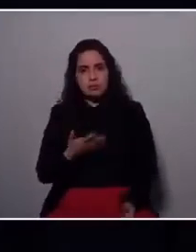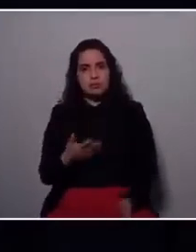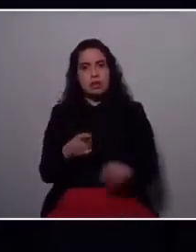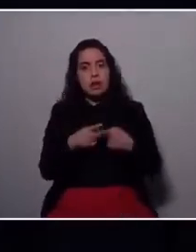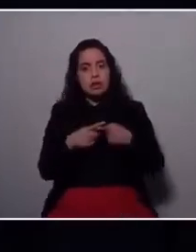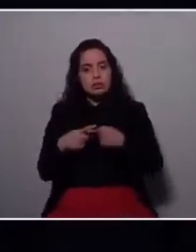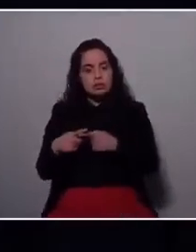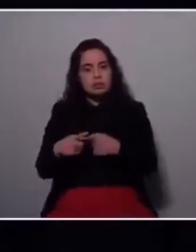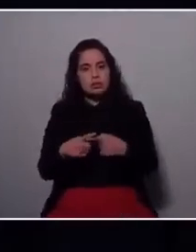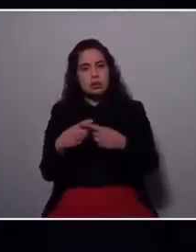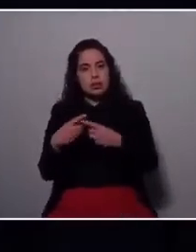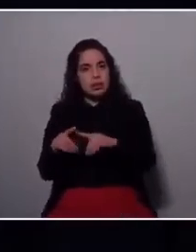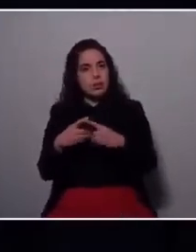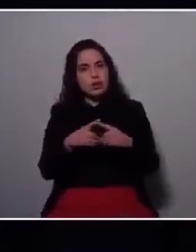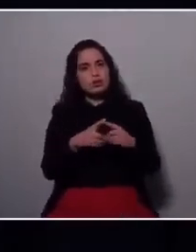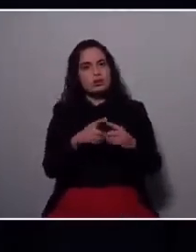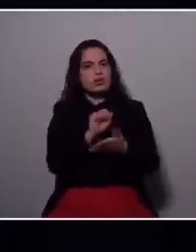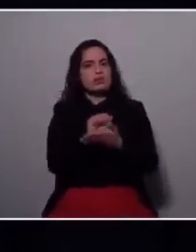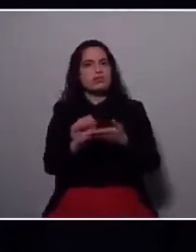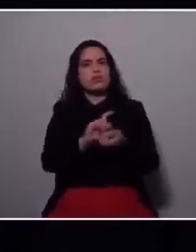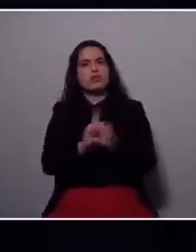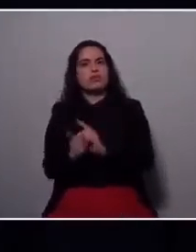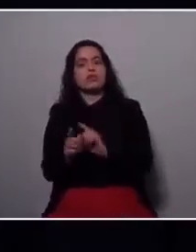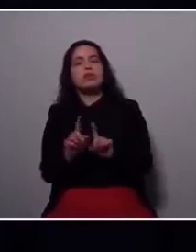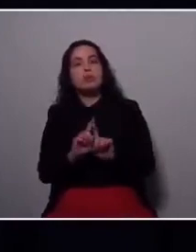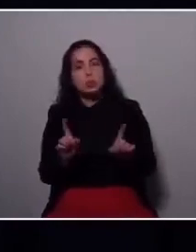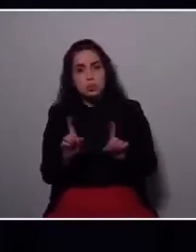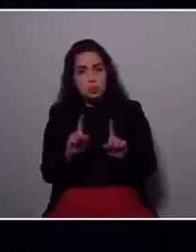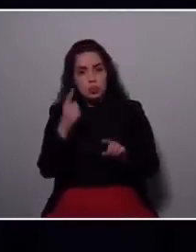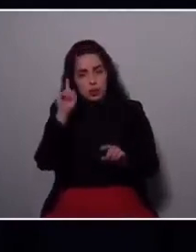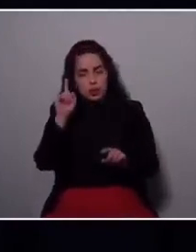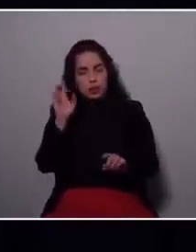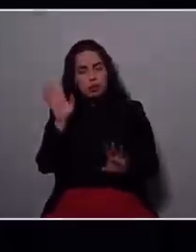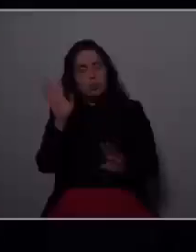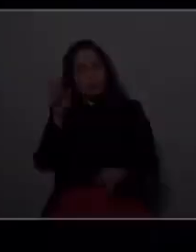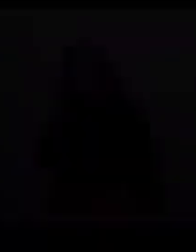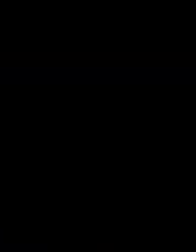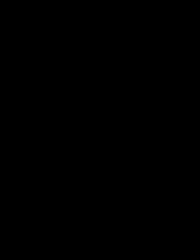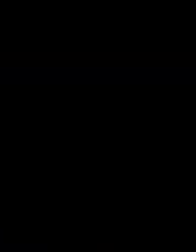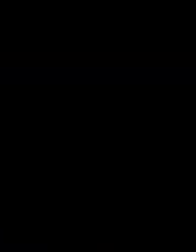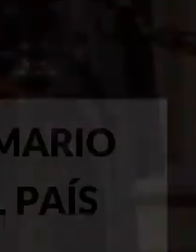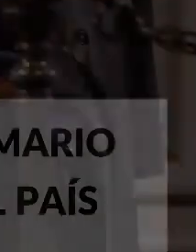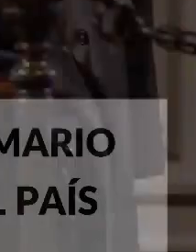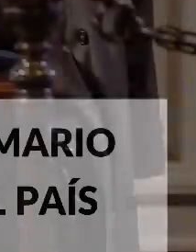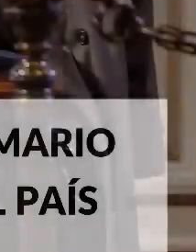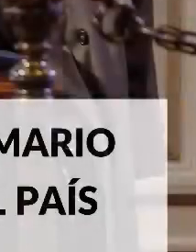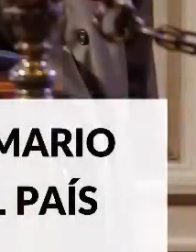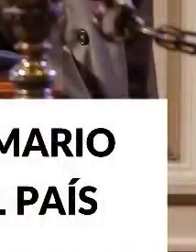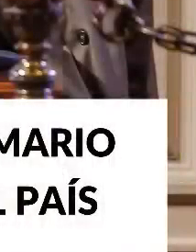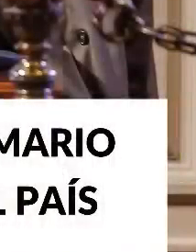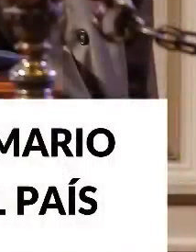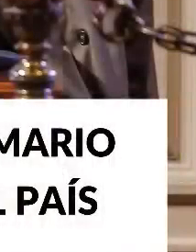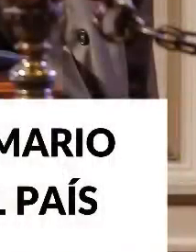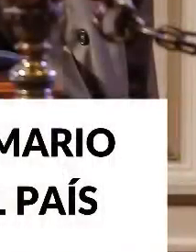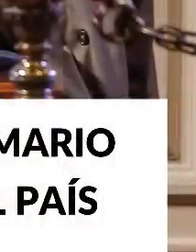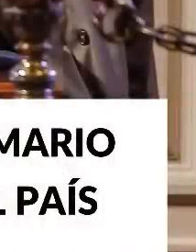es que hay que tener en conciencia de las ventajas y desventajas de las opciones que tomamos.